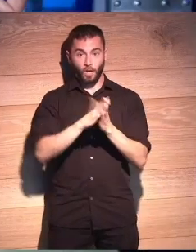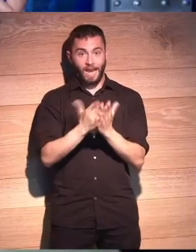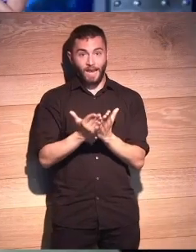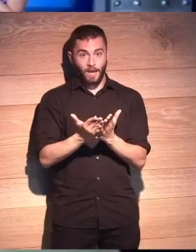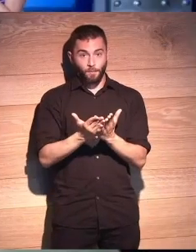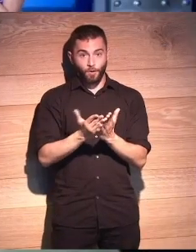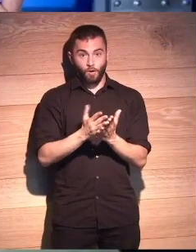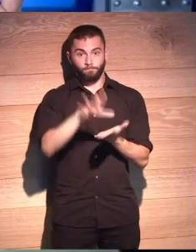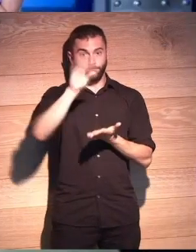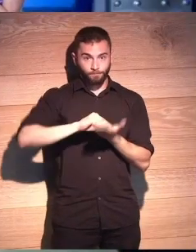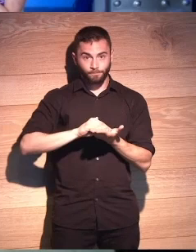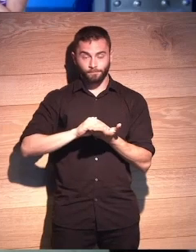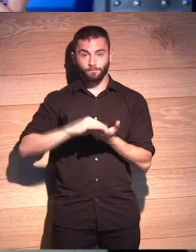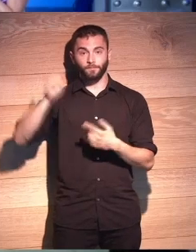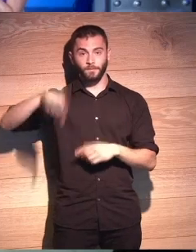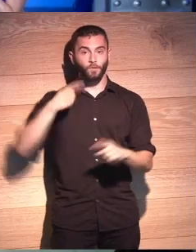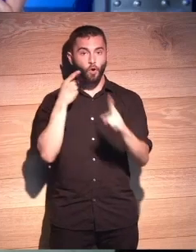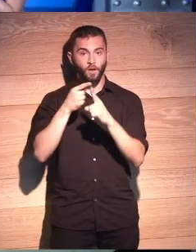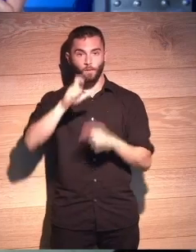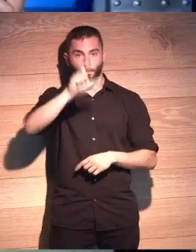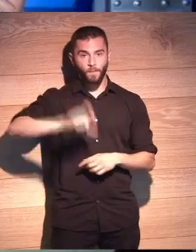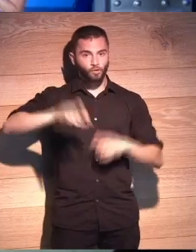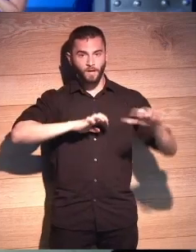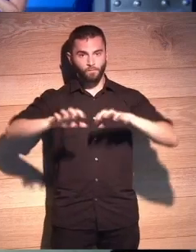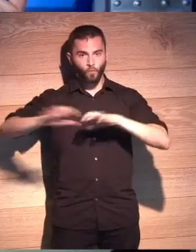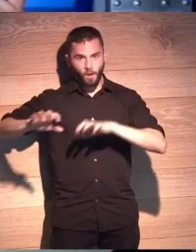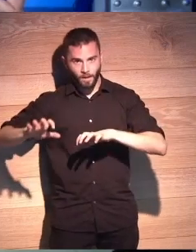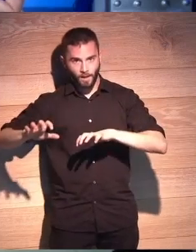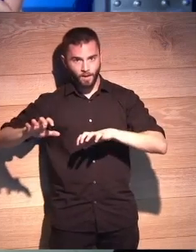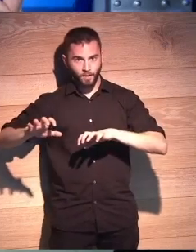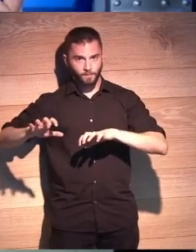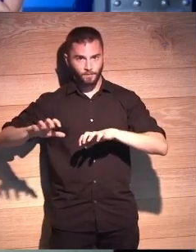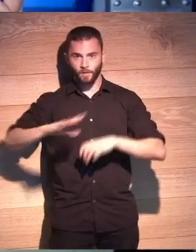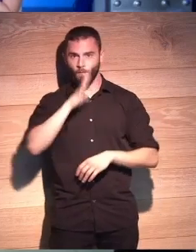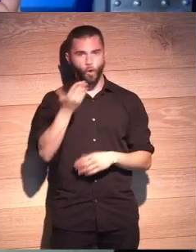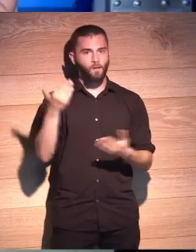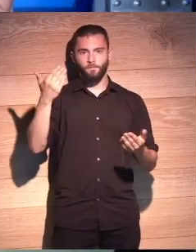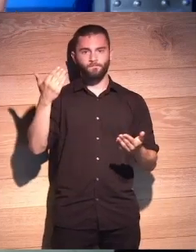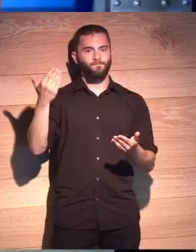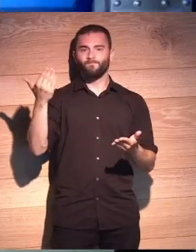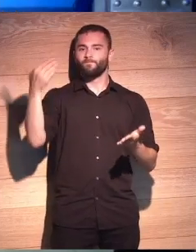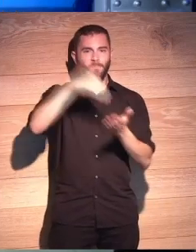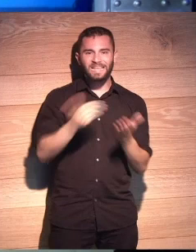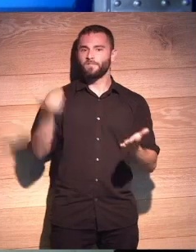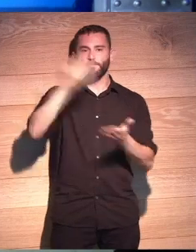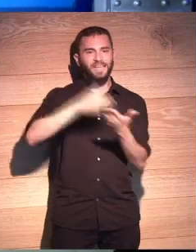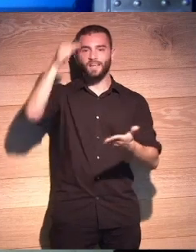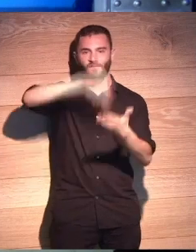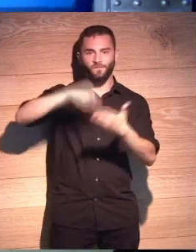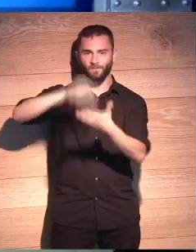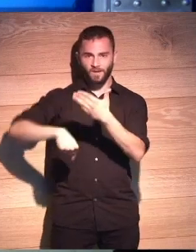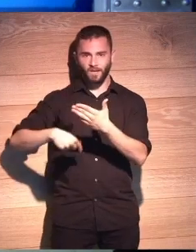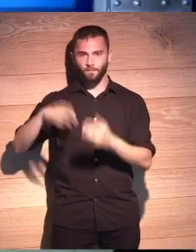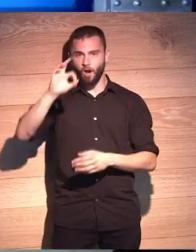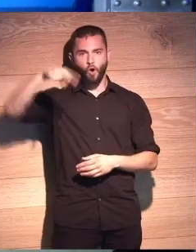libro lo que enlazo también es para que la gente se mueva, para se movilice, porque hay miles y miles de firmas, y yo he firmado, está